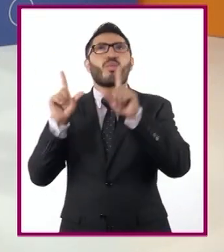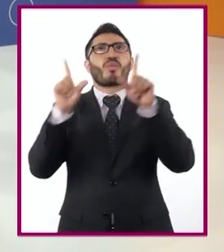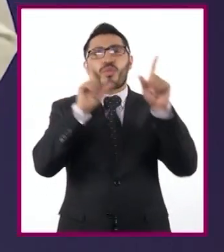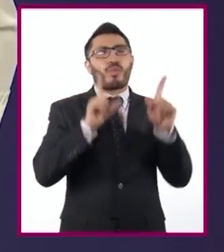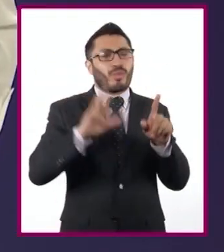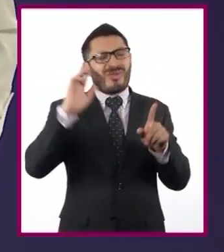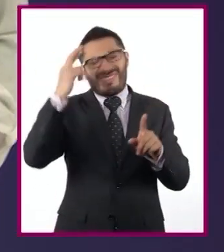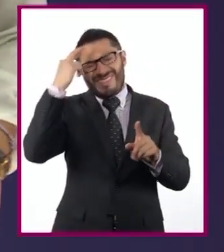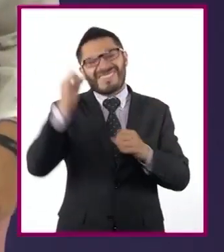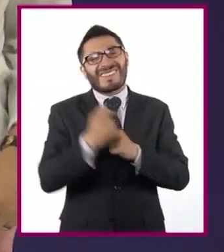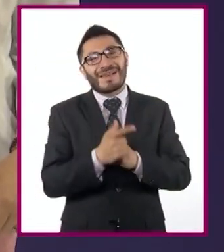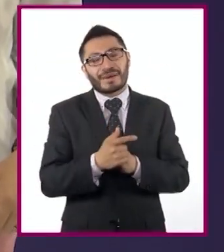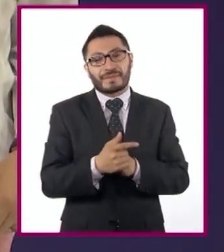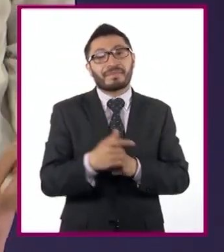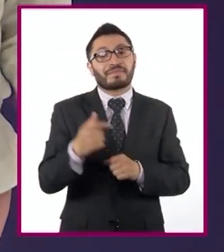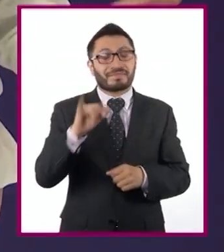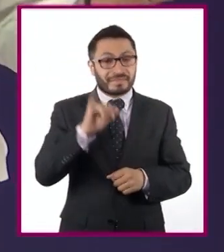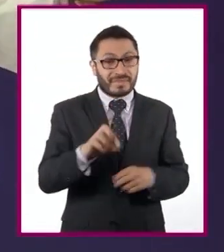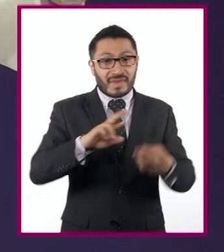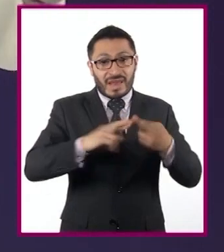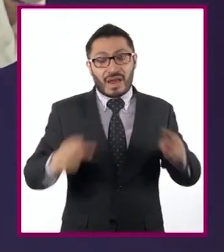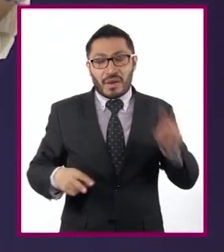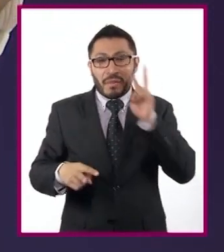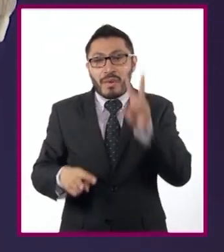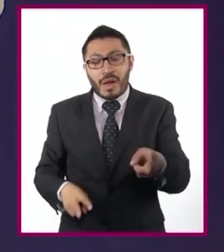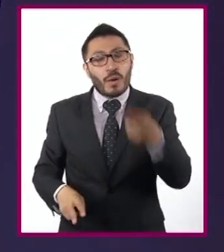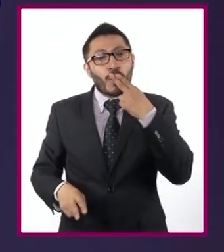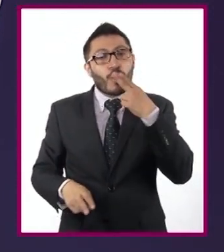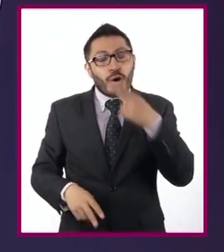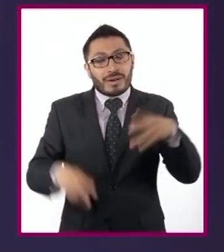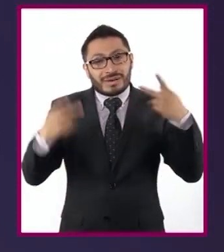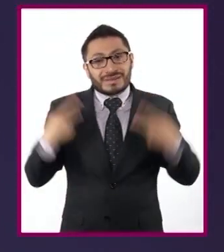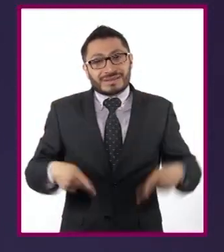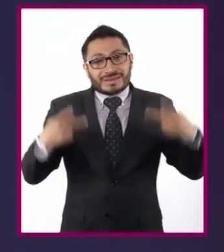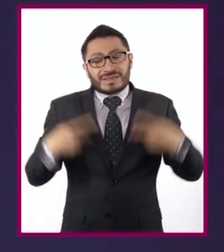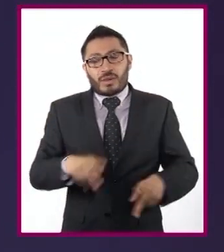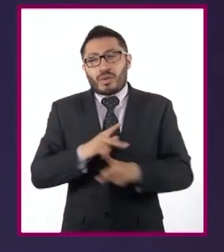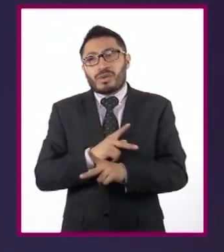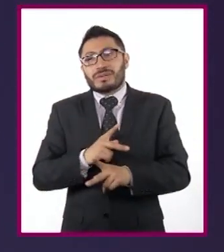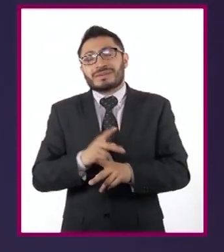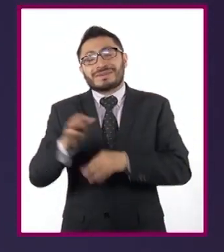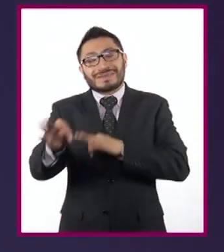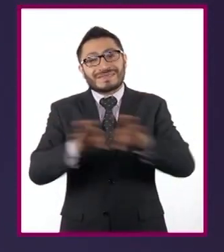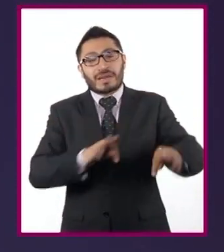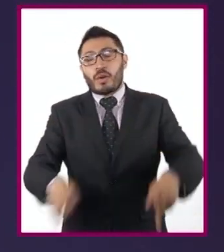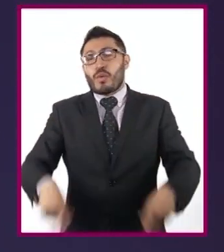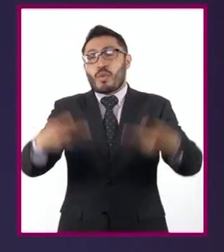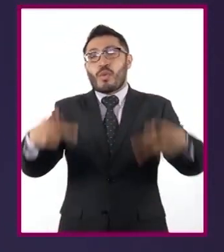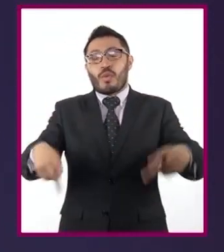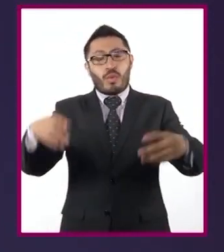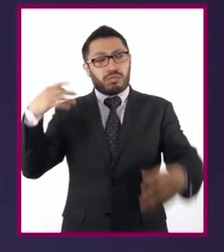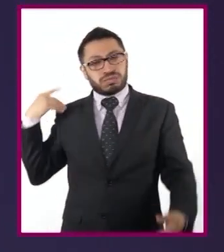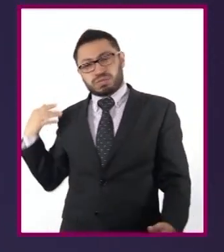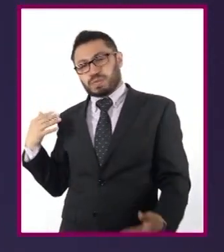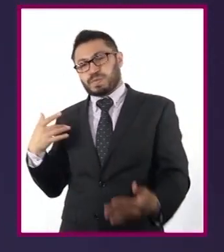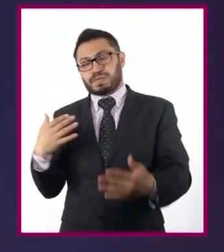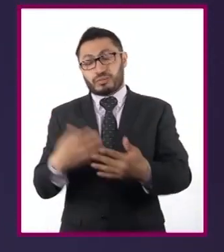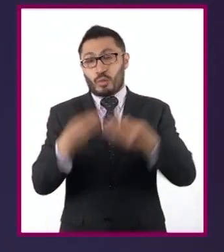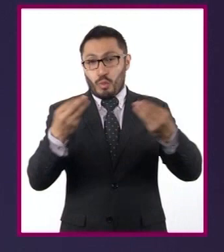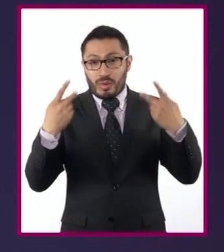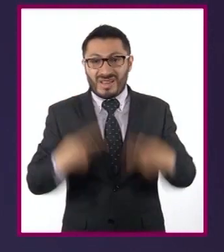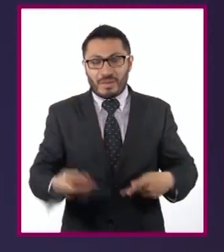es. Los recursos visuales han sido utilizados por los publicistas a lo largo del tiempo y muchos artistas